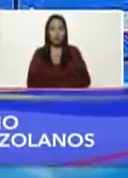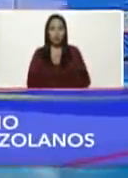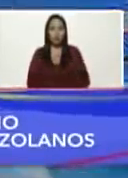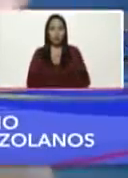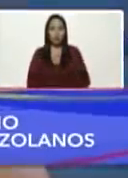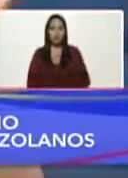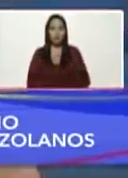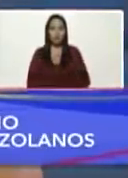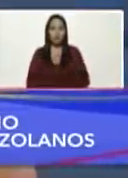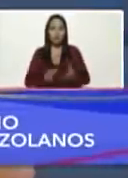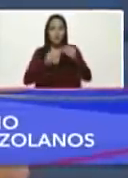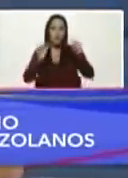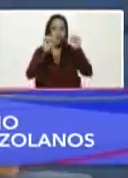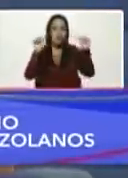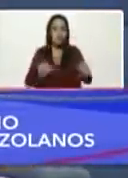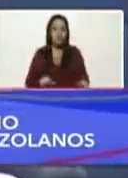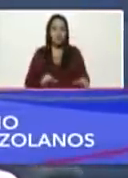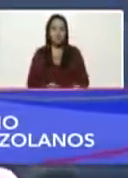todo el sistema.